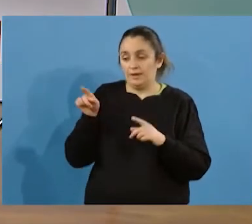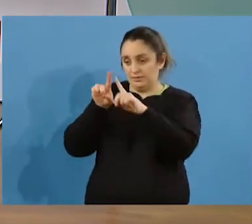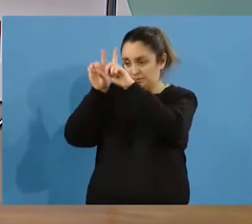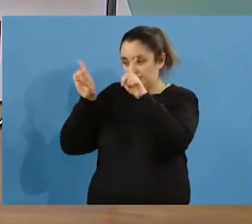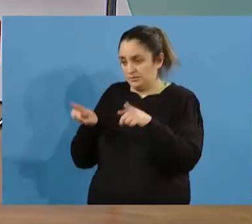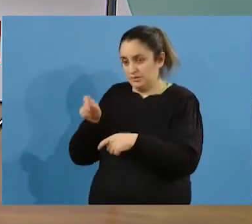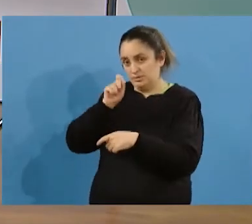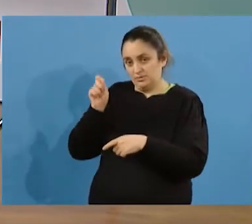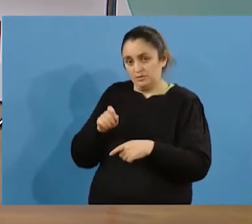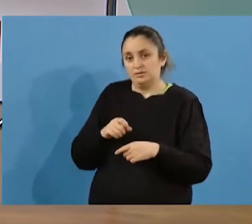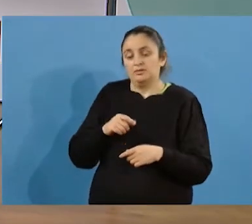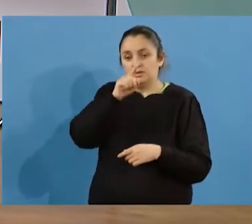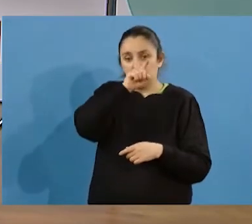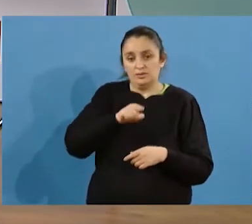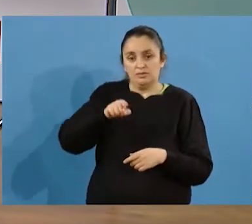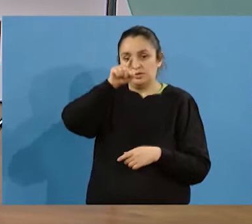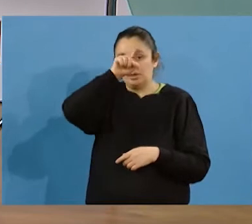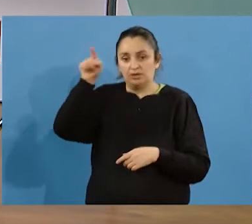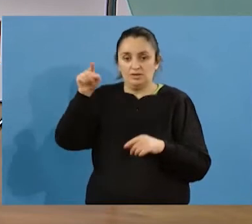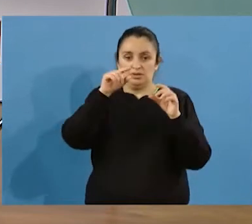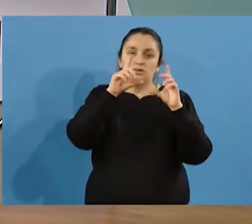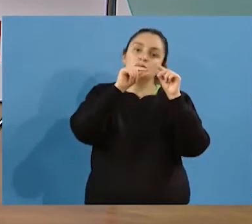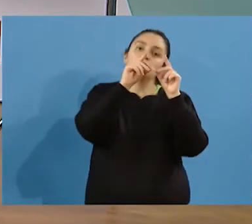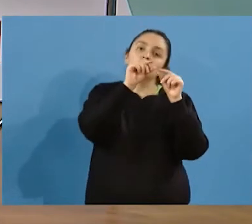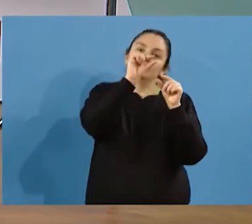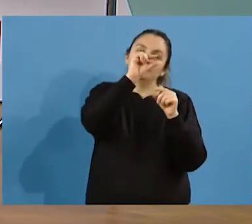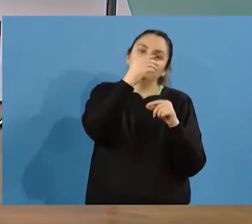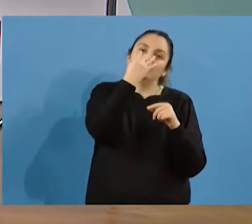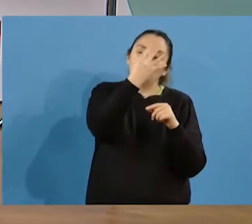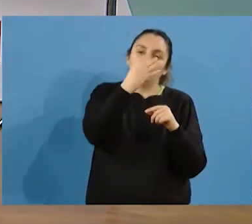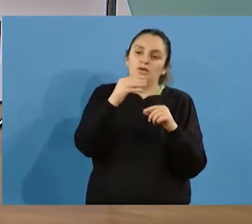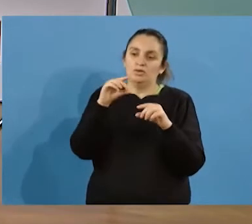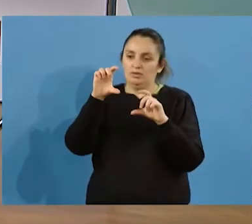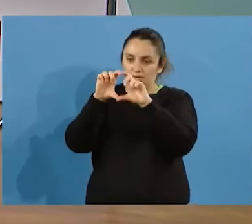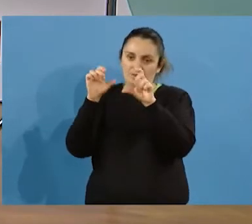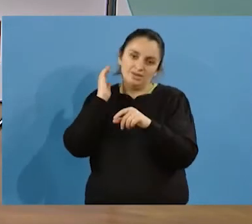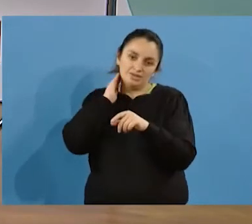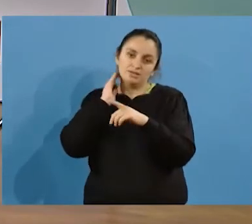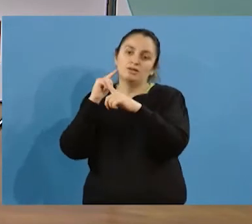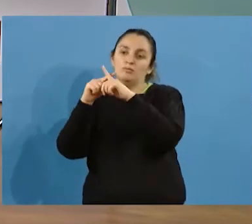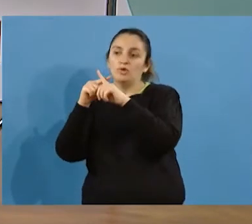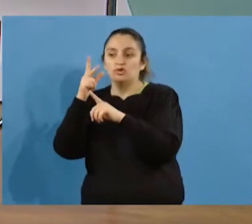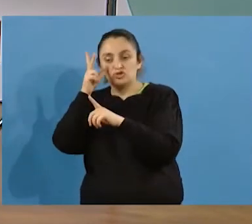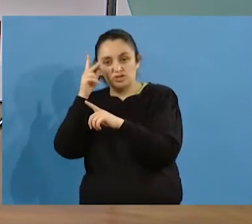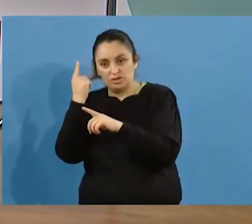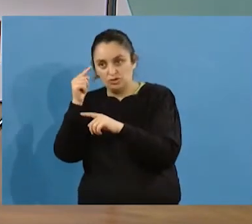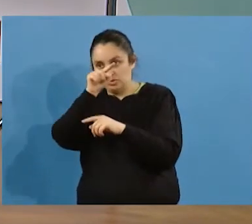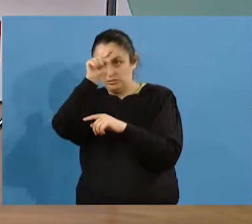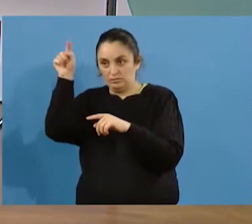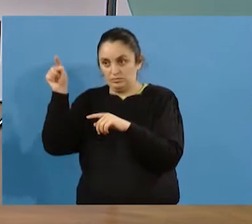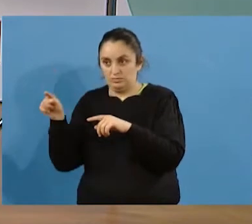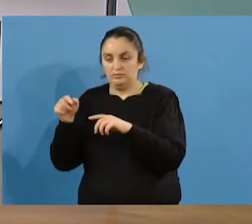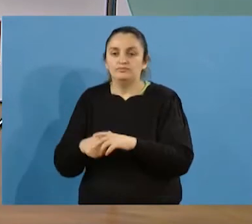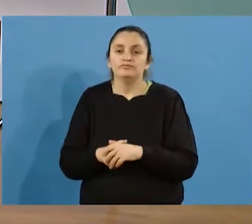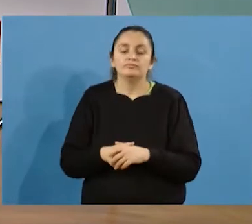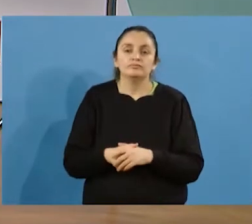tengo a raíz cuarta de 16 x 81 estas propiedades